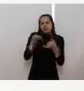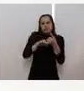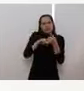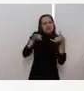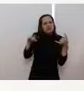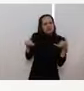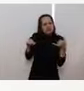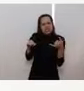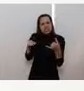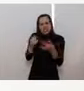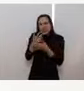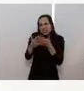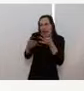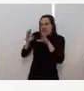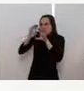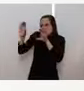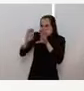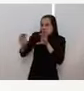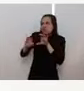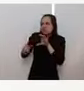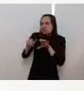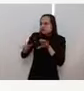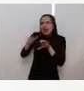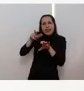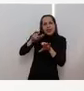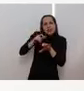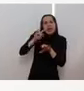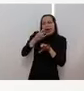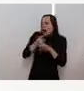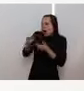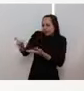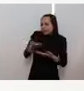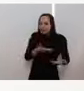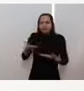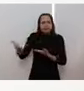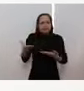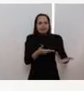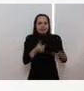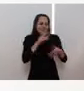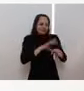nos brinda todos los hemocomponentes que requerimos en el área médica